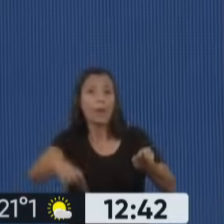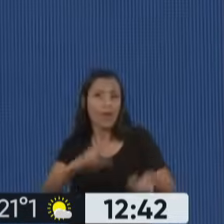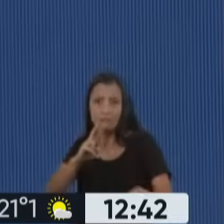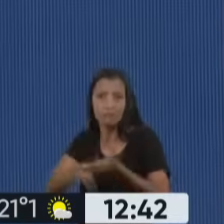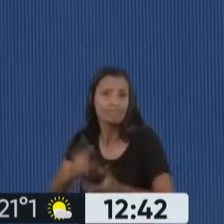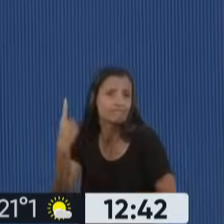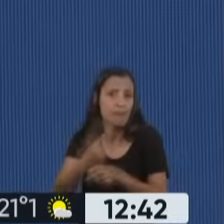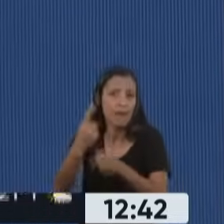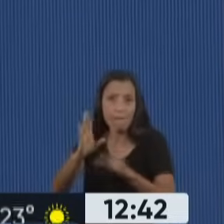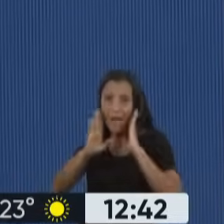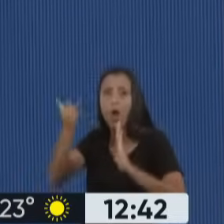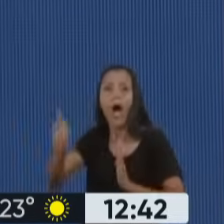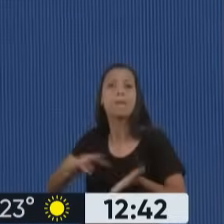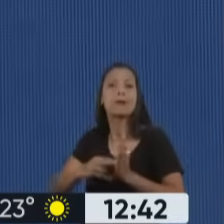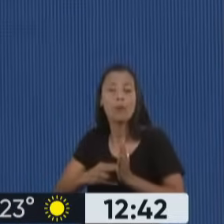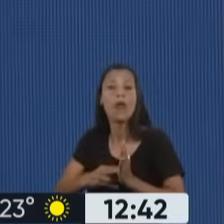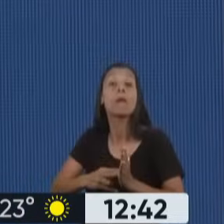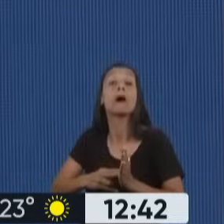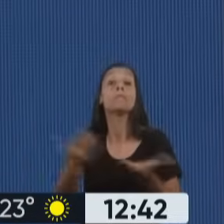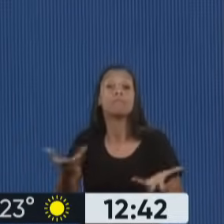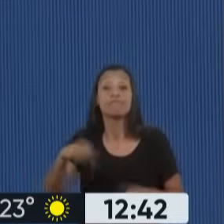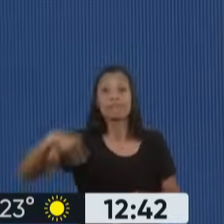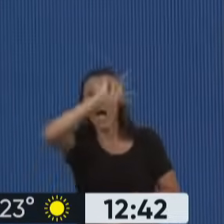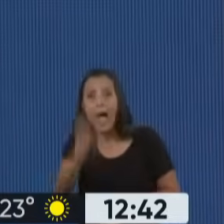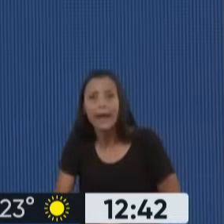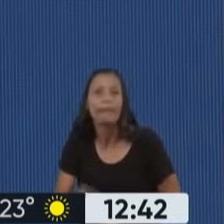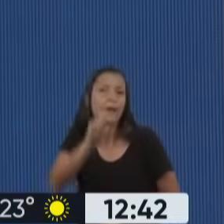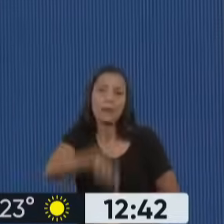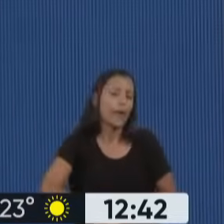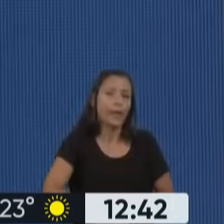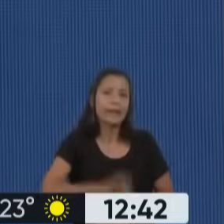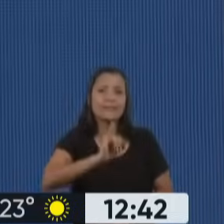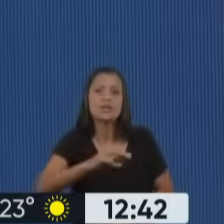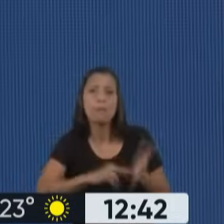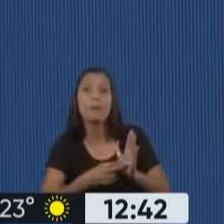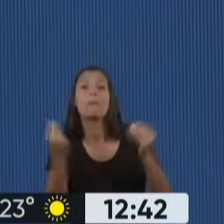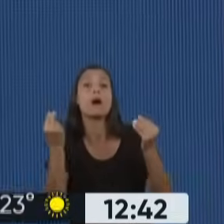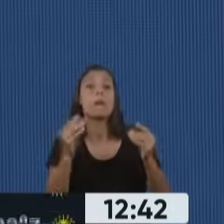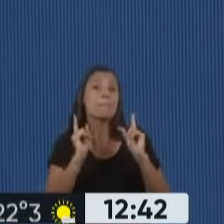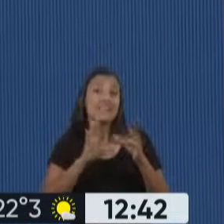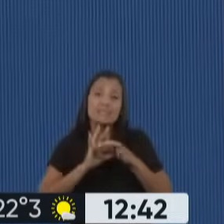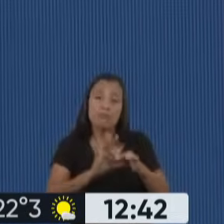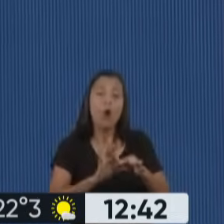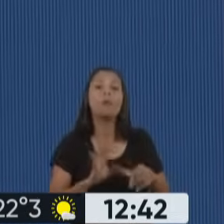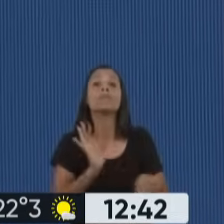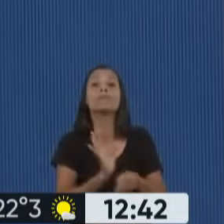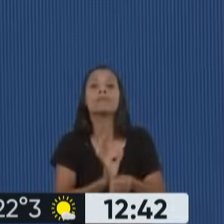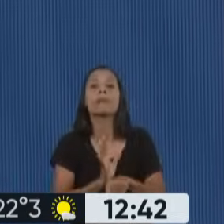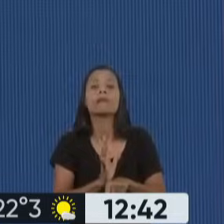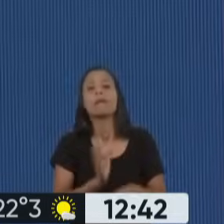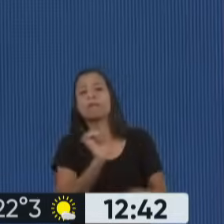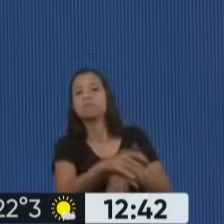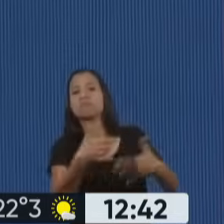todas las cuestiones del entramado argentino son fruto de al no querer corregir la